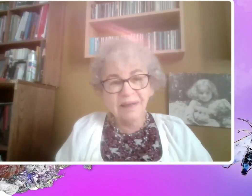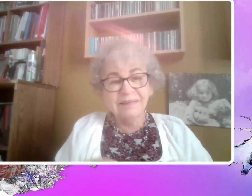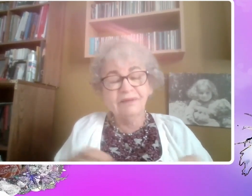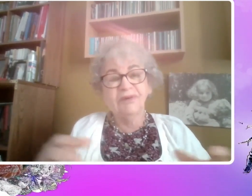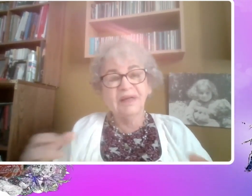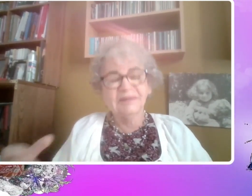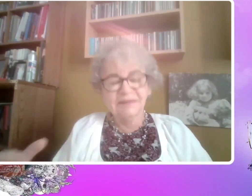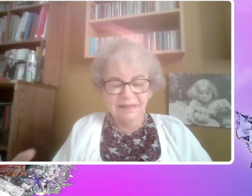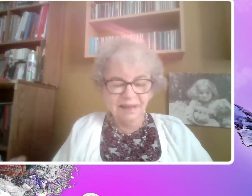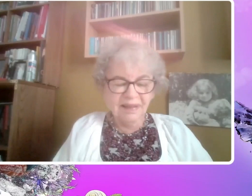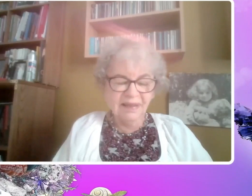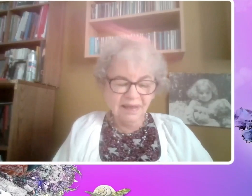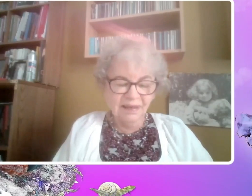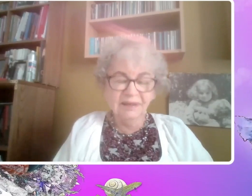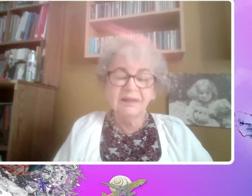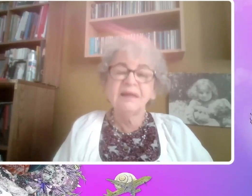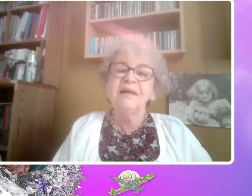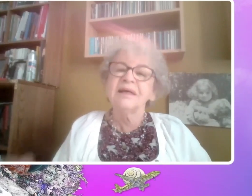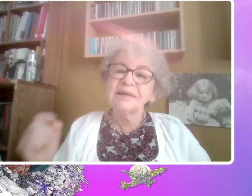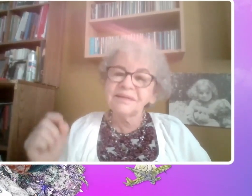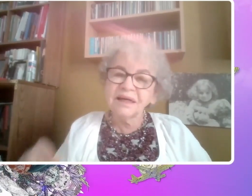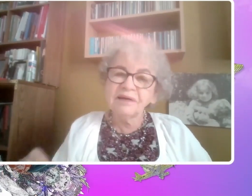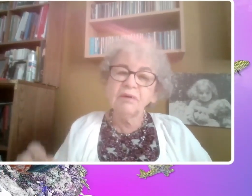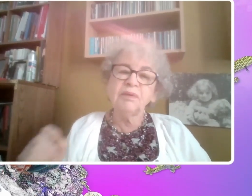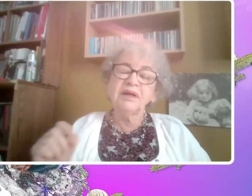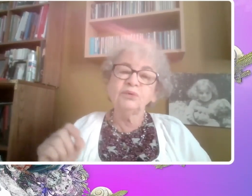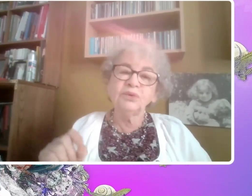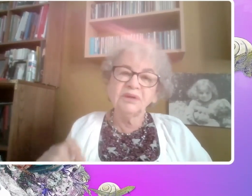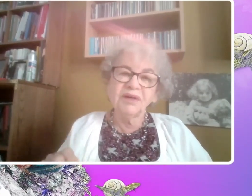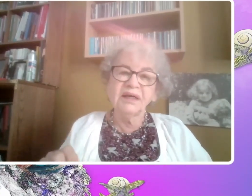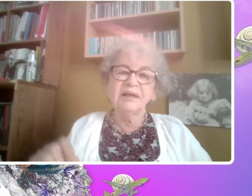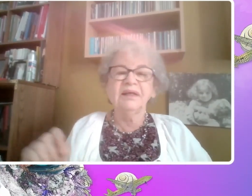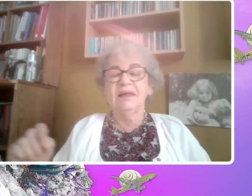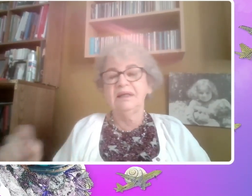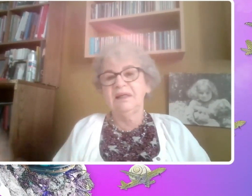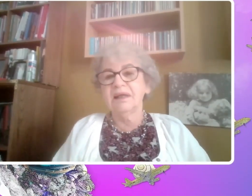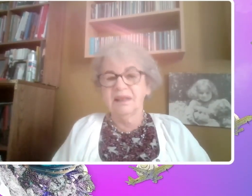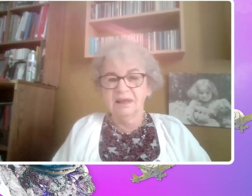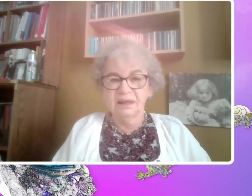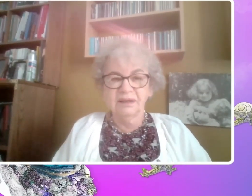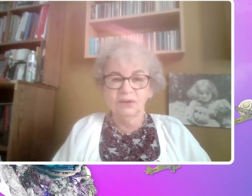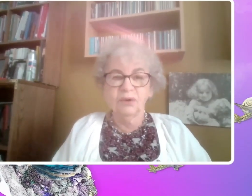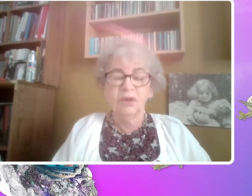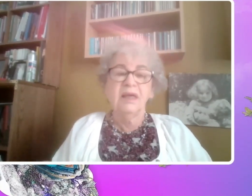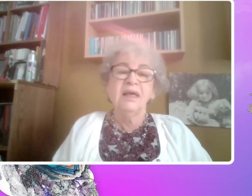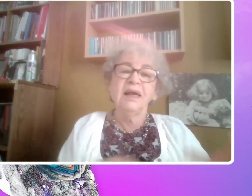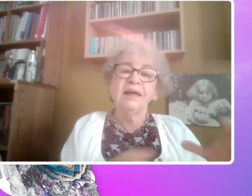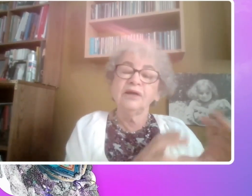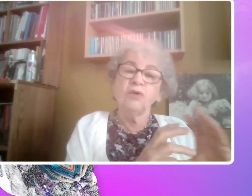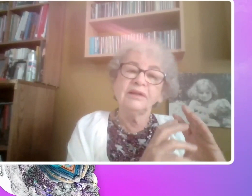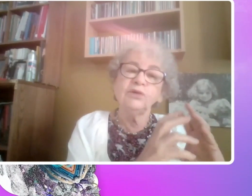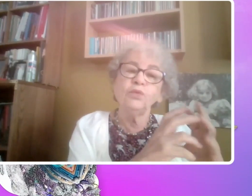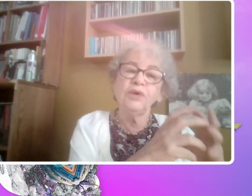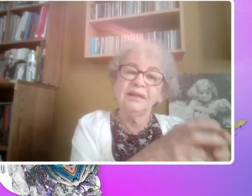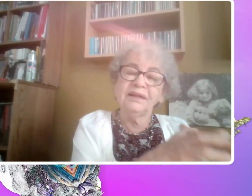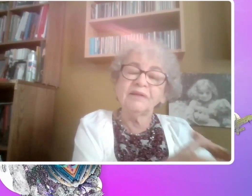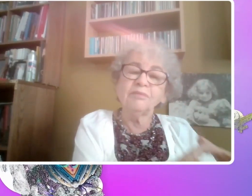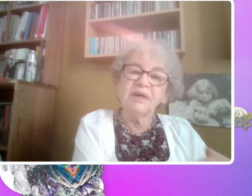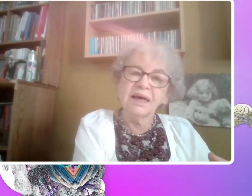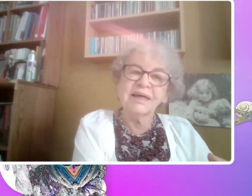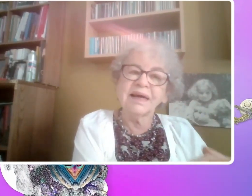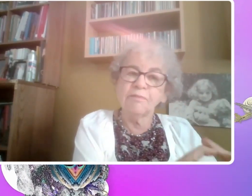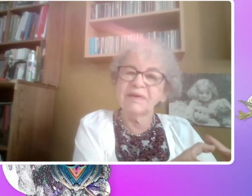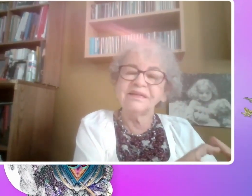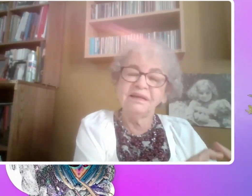discursos marcan diferencias radicales que sirven para justificar jerarquías de género. El que nos